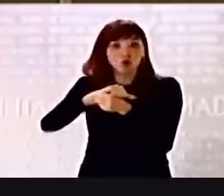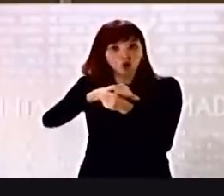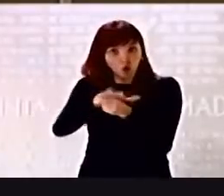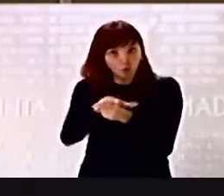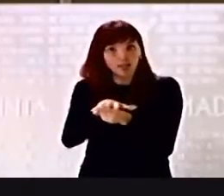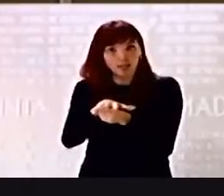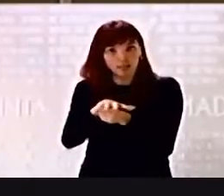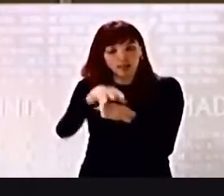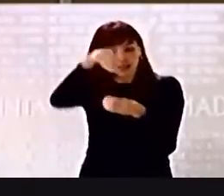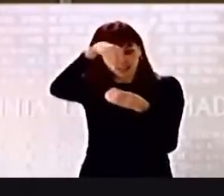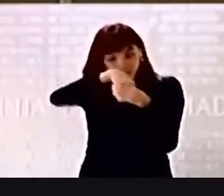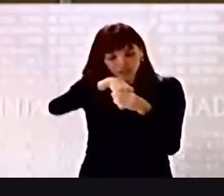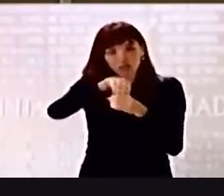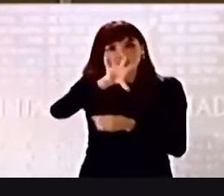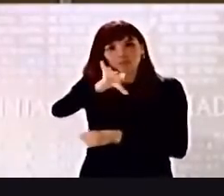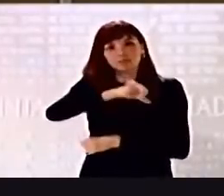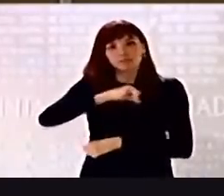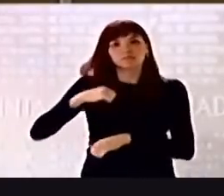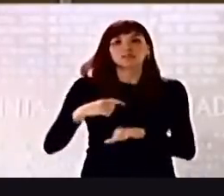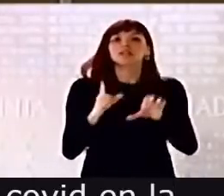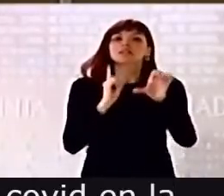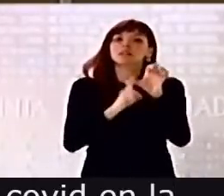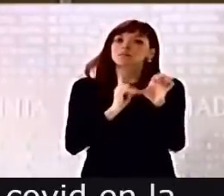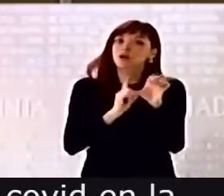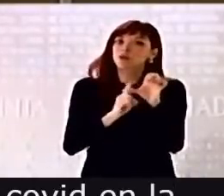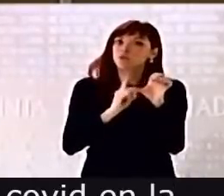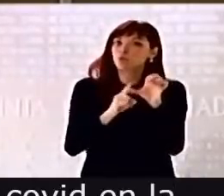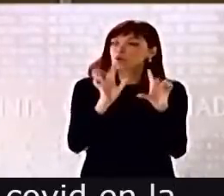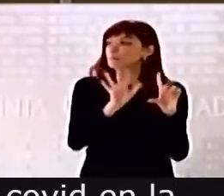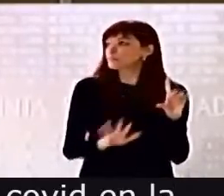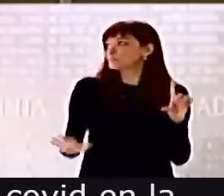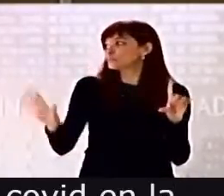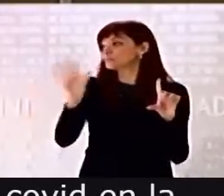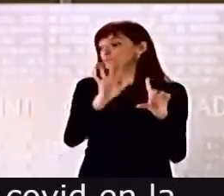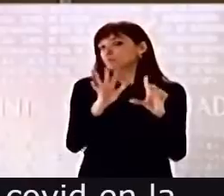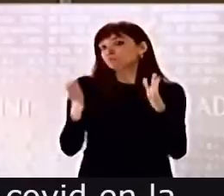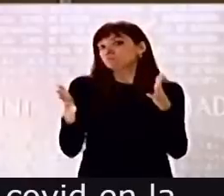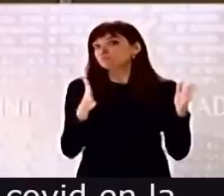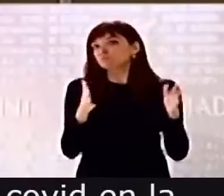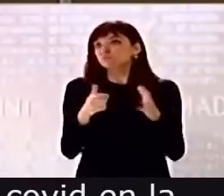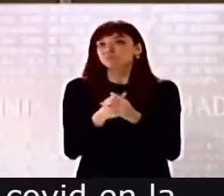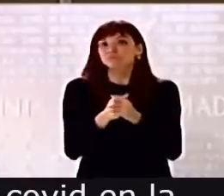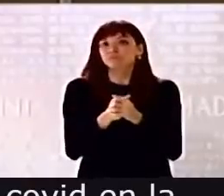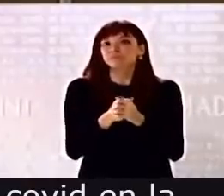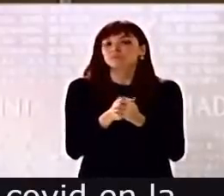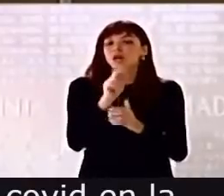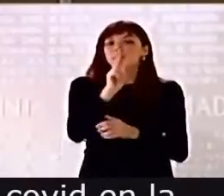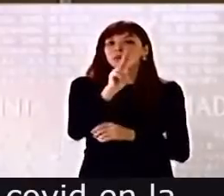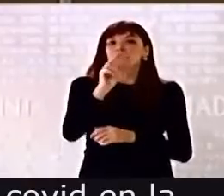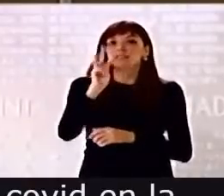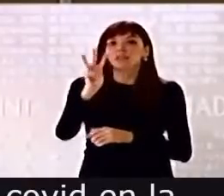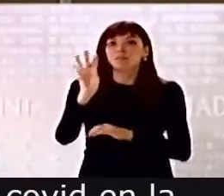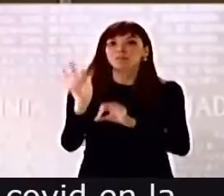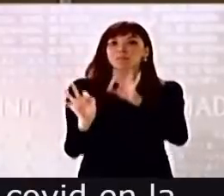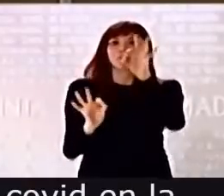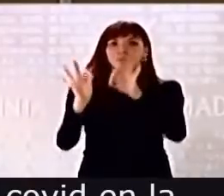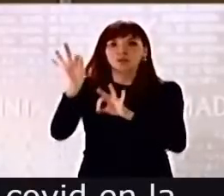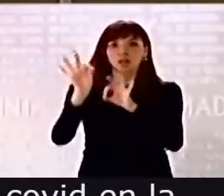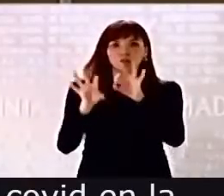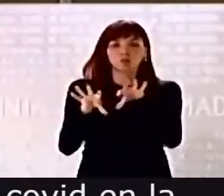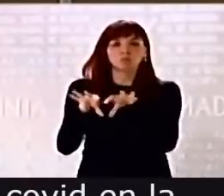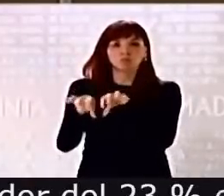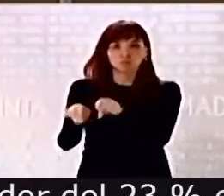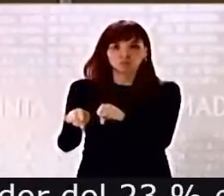comunidad autónoma de Extremadura está alrededor del 23% en la